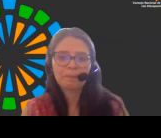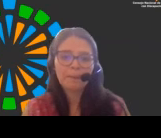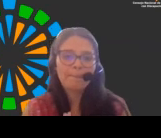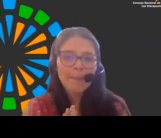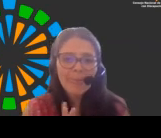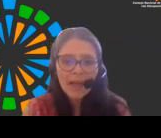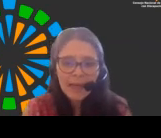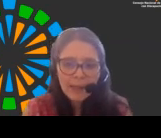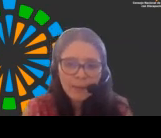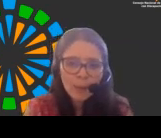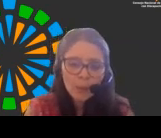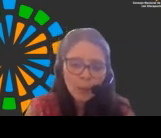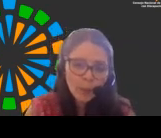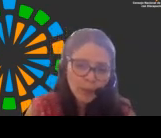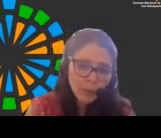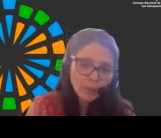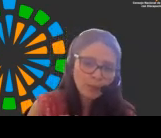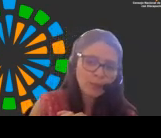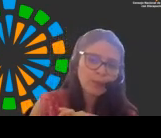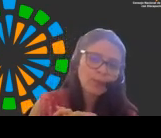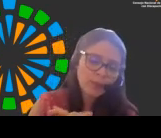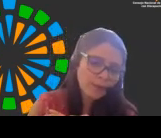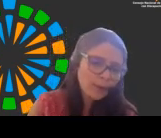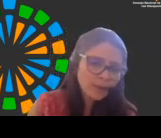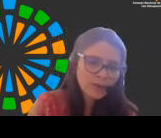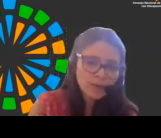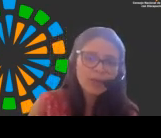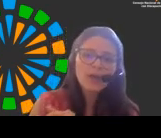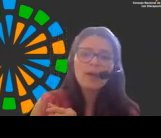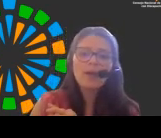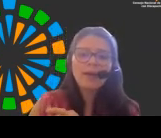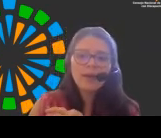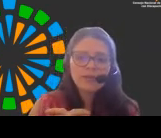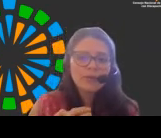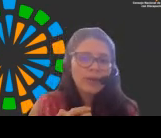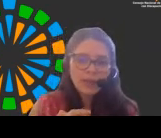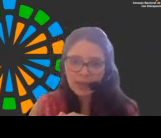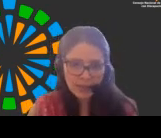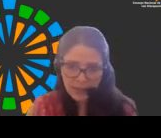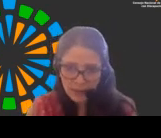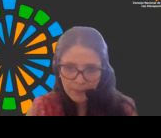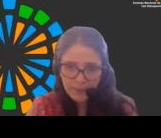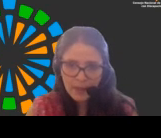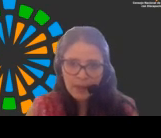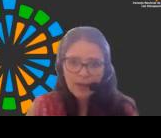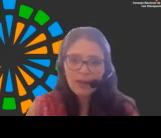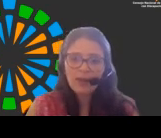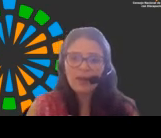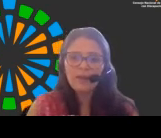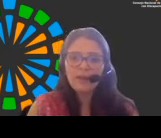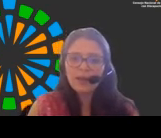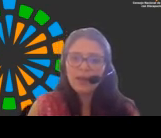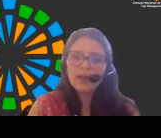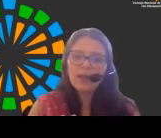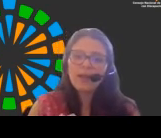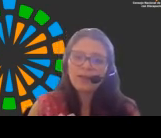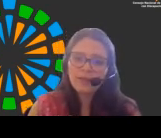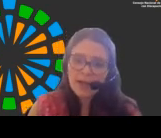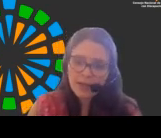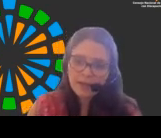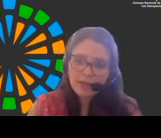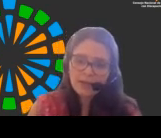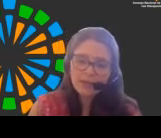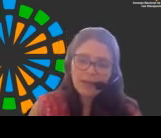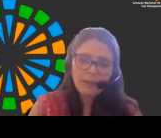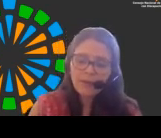molde en otro otro otra recomendación es no generalizar editar